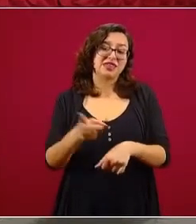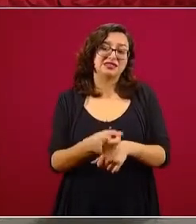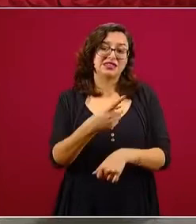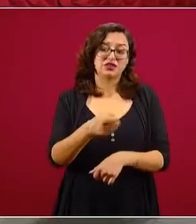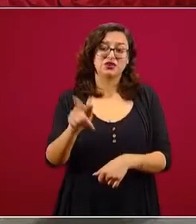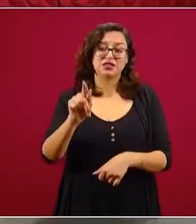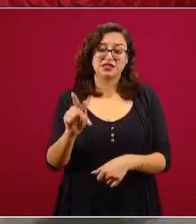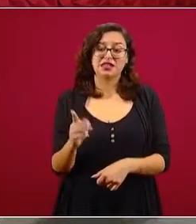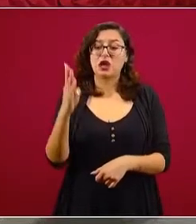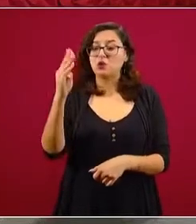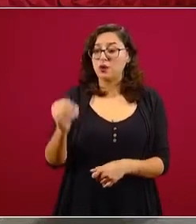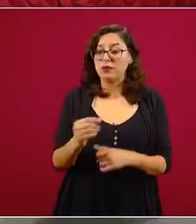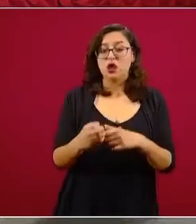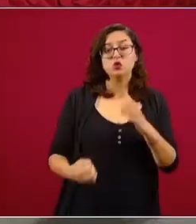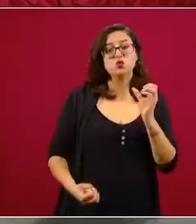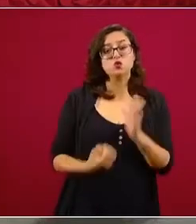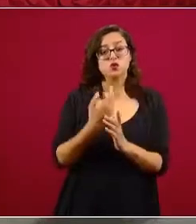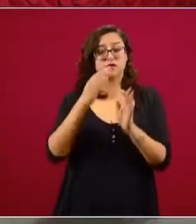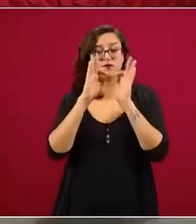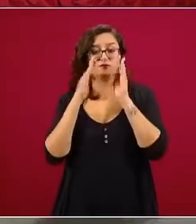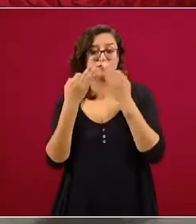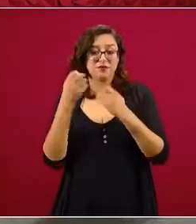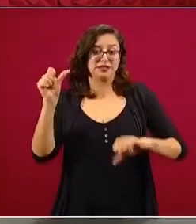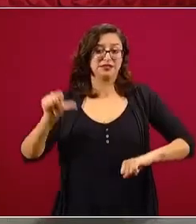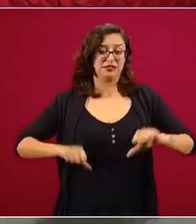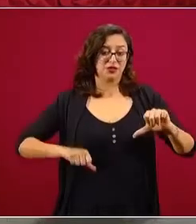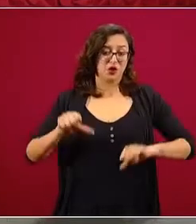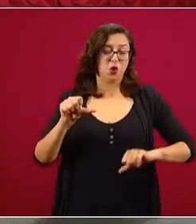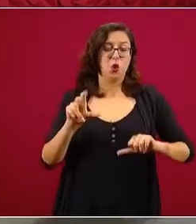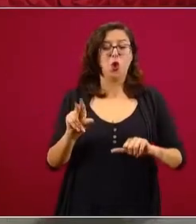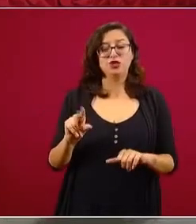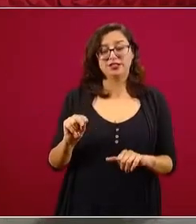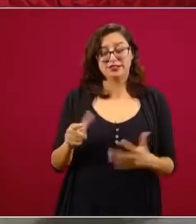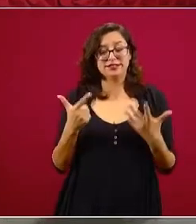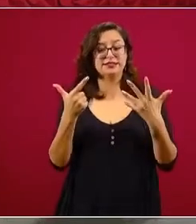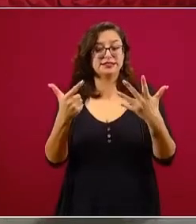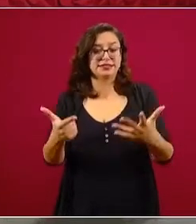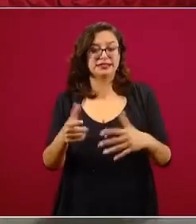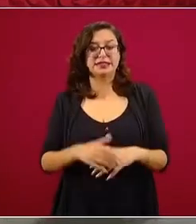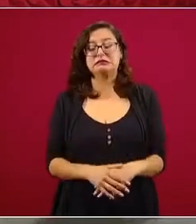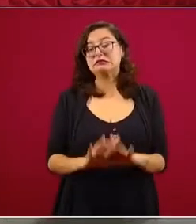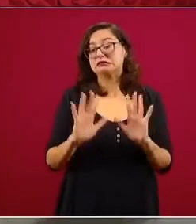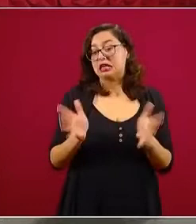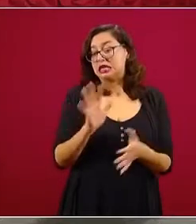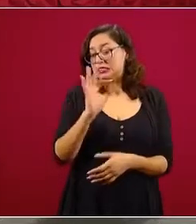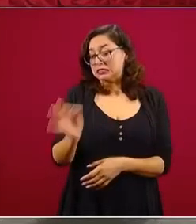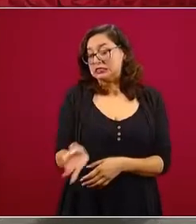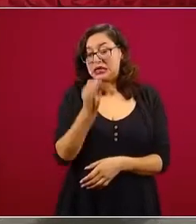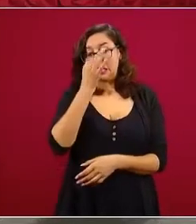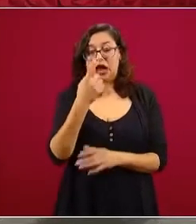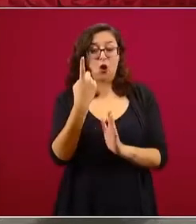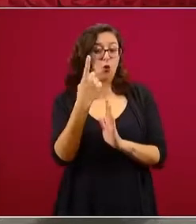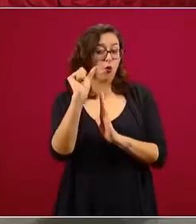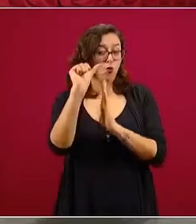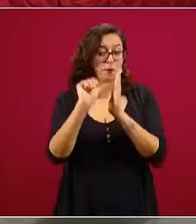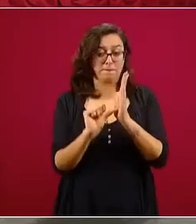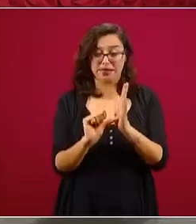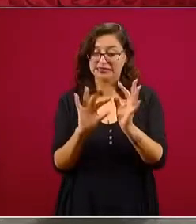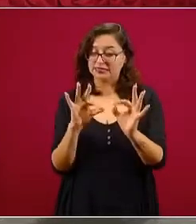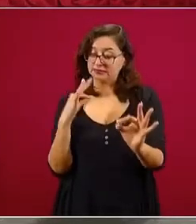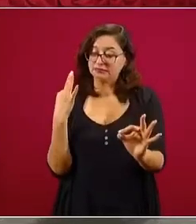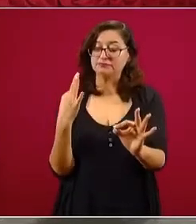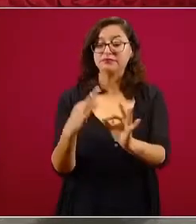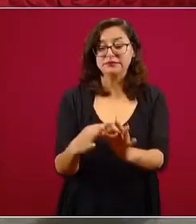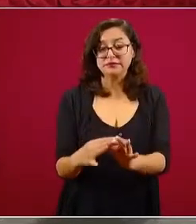de esta nueva normalidad, como comentábamos ayer, ya a punto de cerrar un mes más con las actividades del semáforo